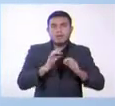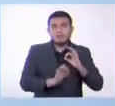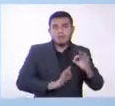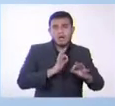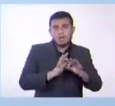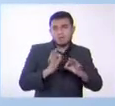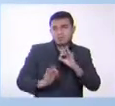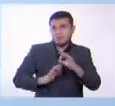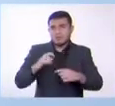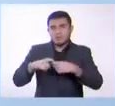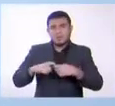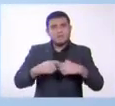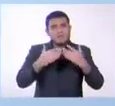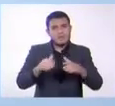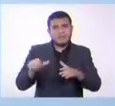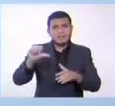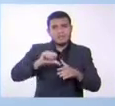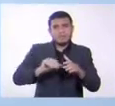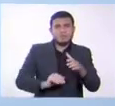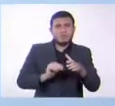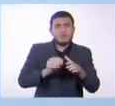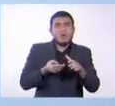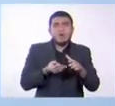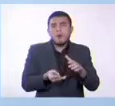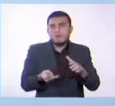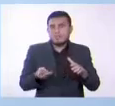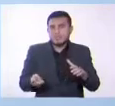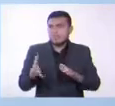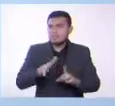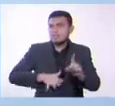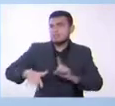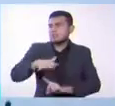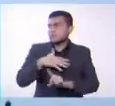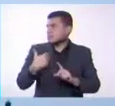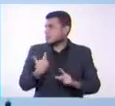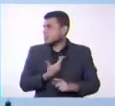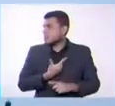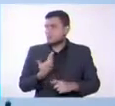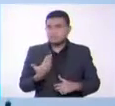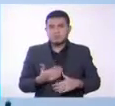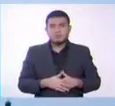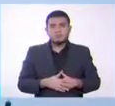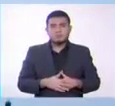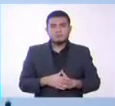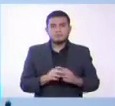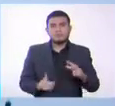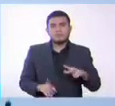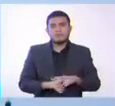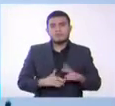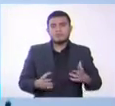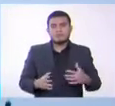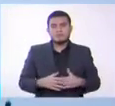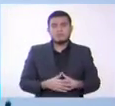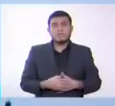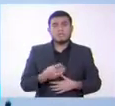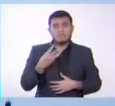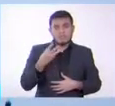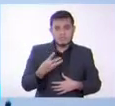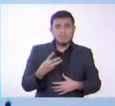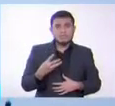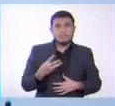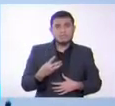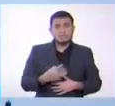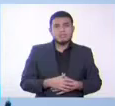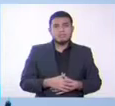en las diferentes sustancias o materiales que nos rodean. Existen 3 tipos principales